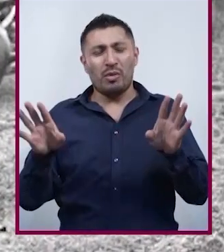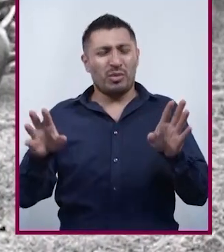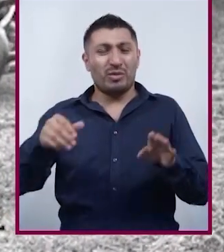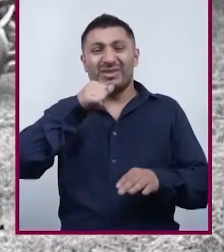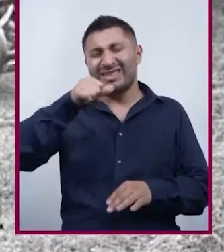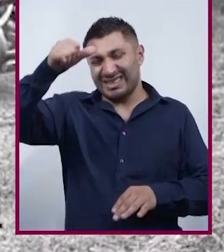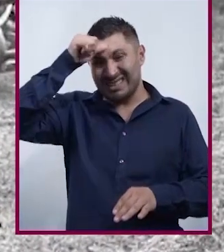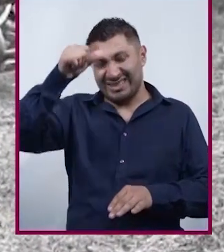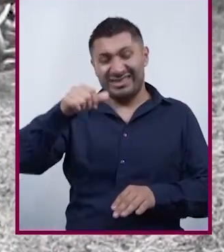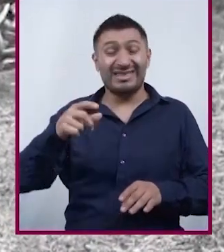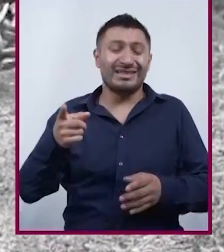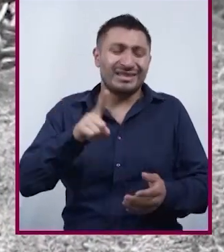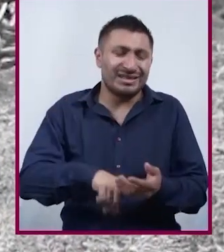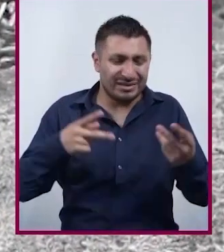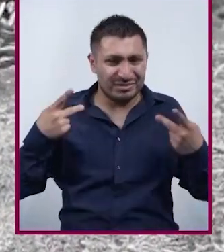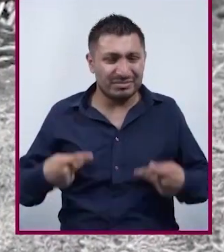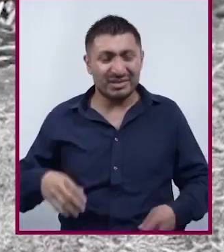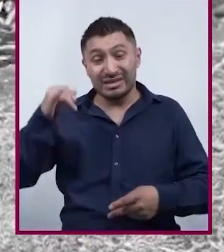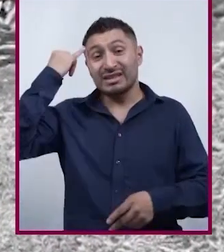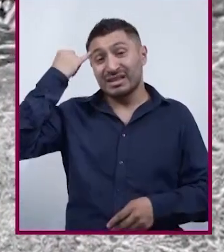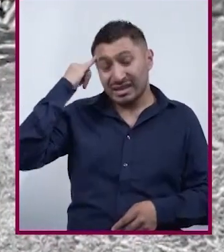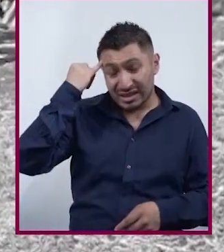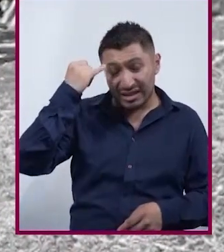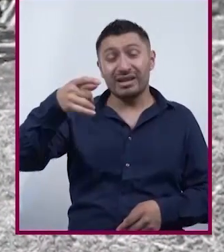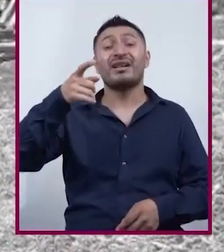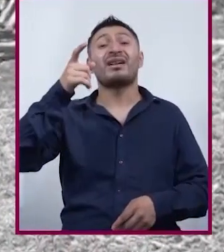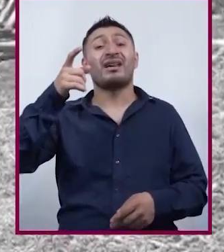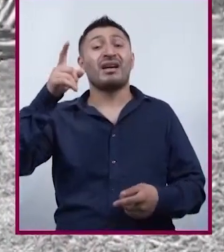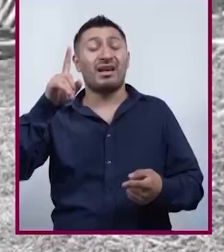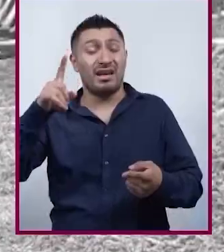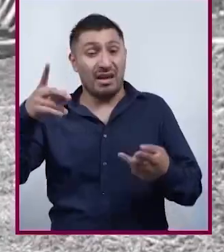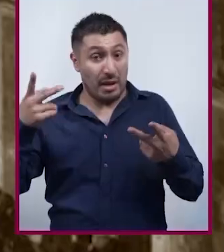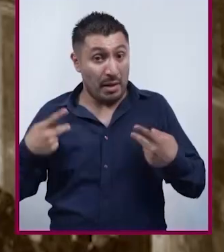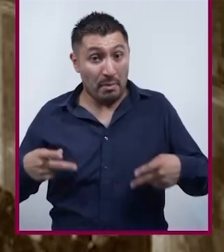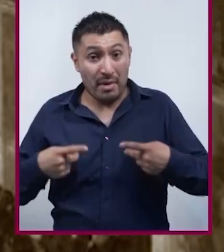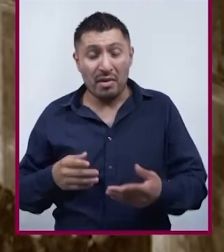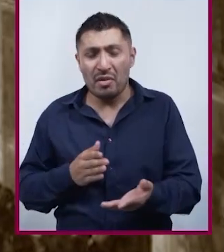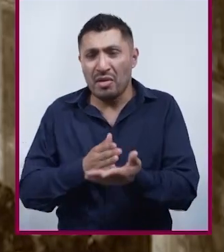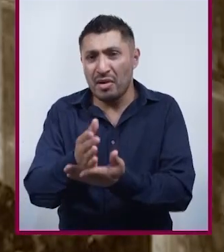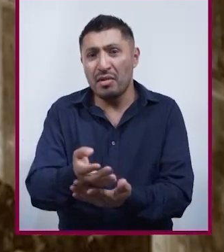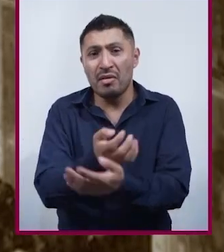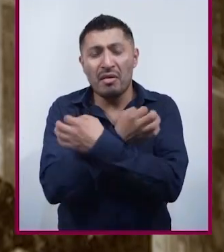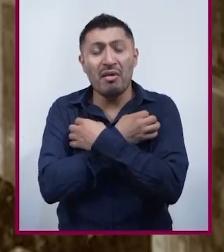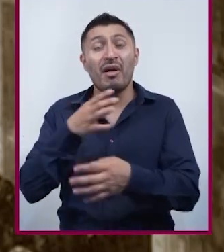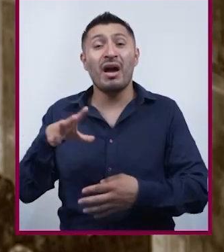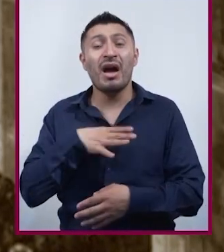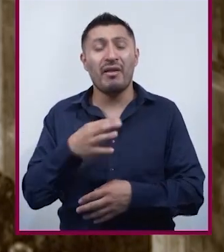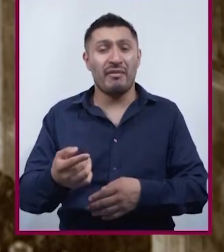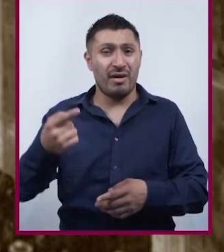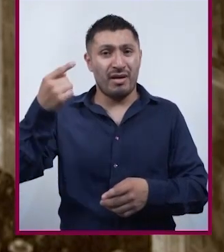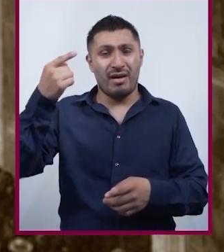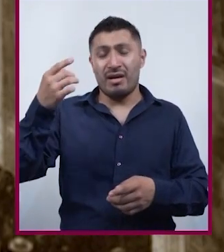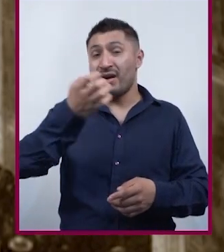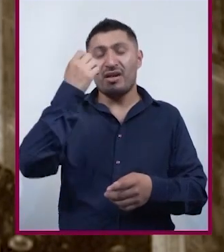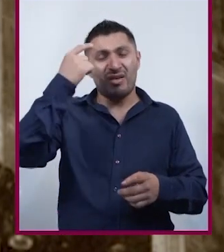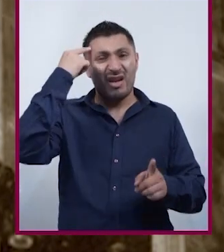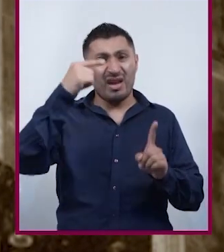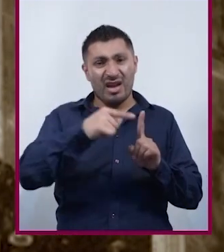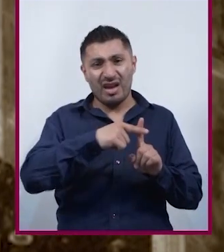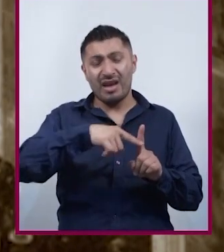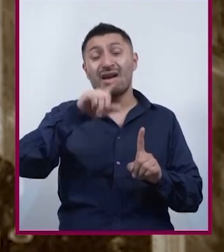de analfabetismo entre campesinos e indígenas, y quienes tenían acceso a la educación recibían una doctrina positivista, es